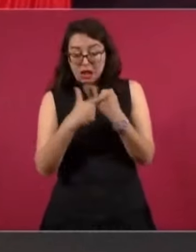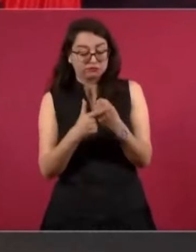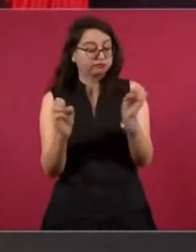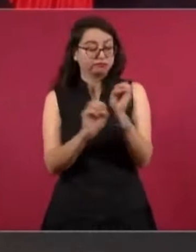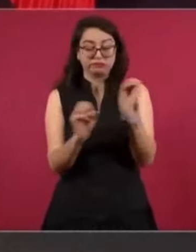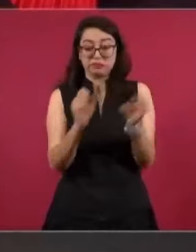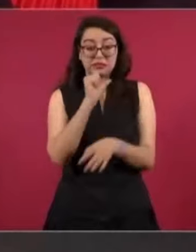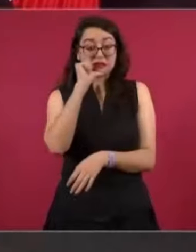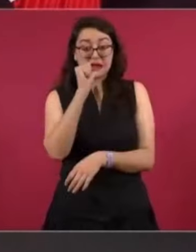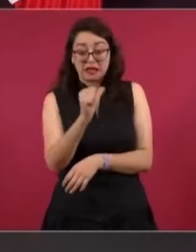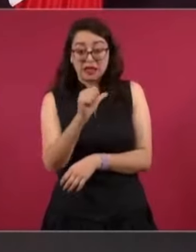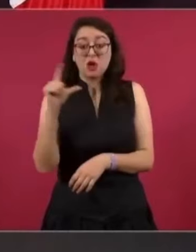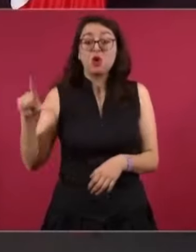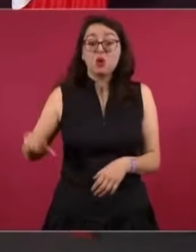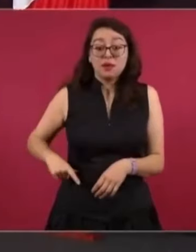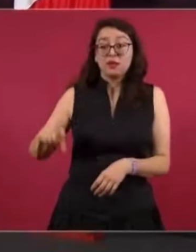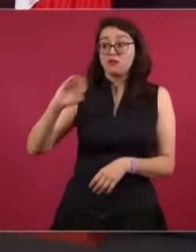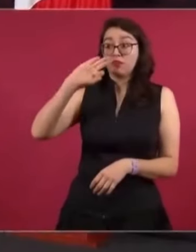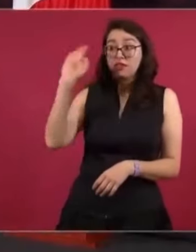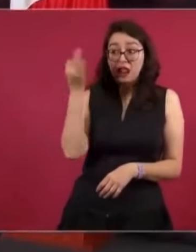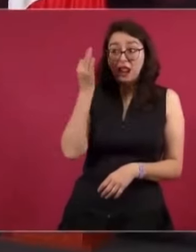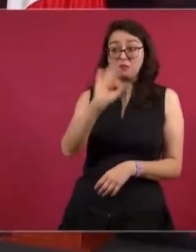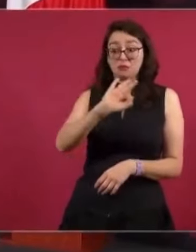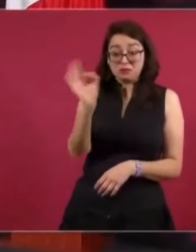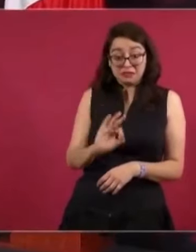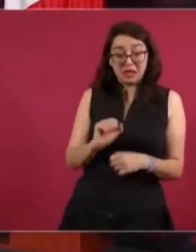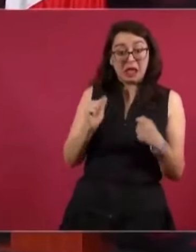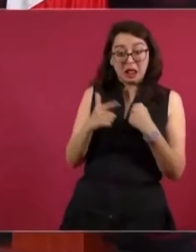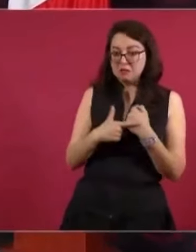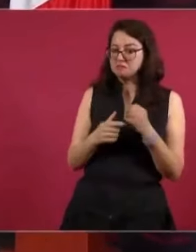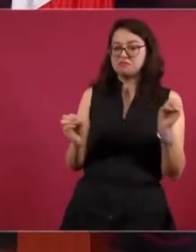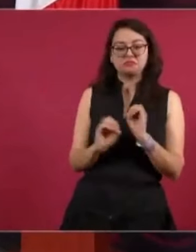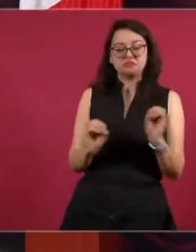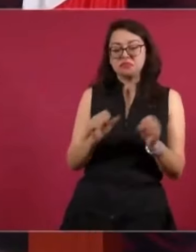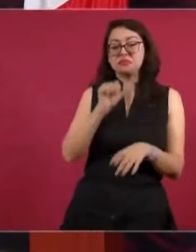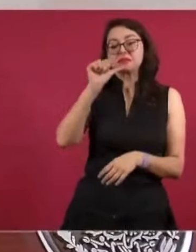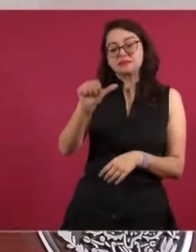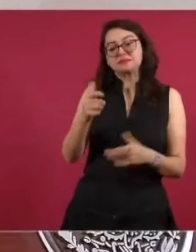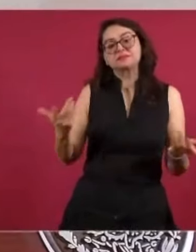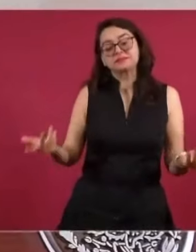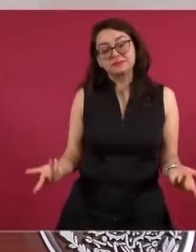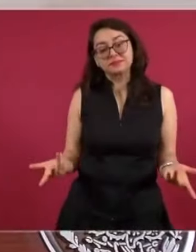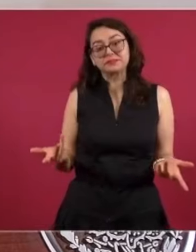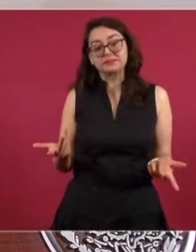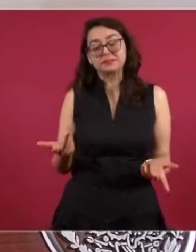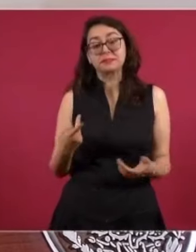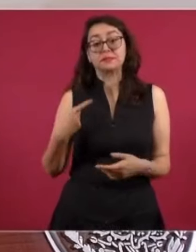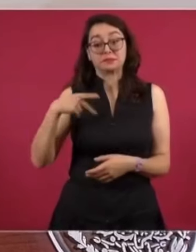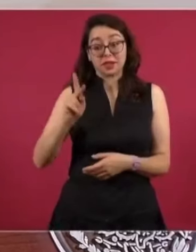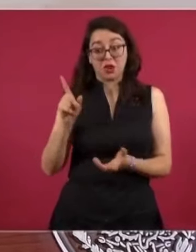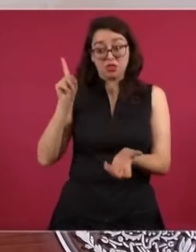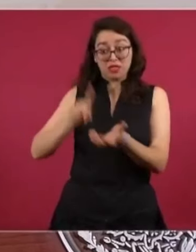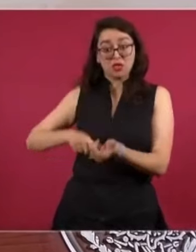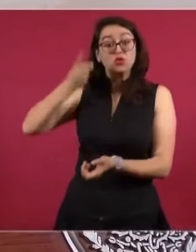tanto el gobierno federal como el del Estado de México tienen el